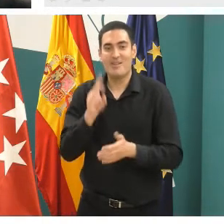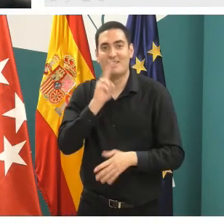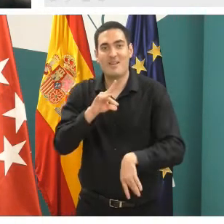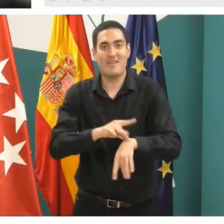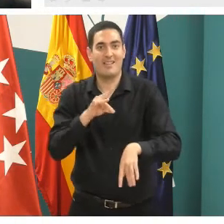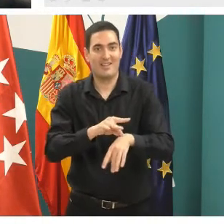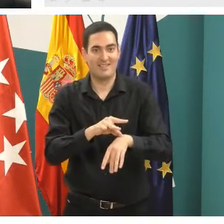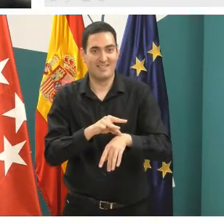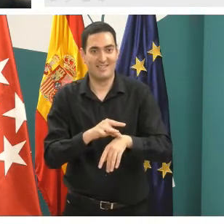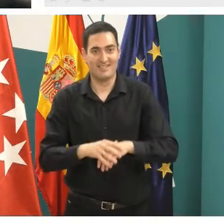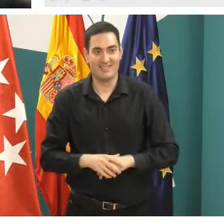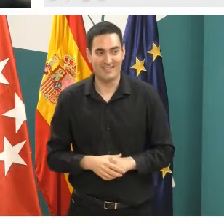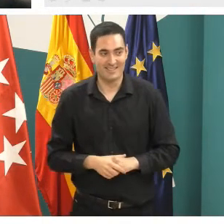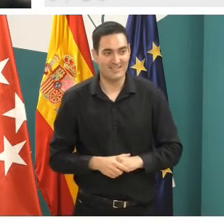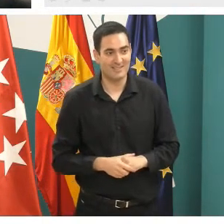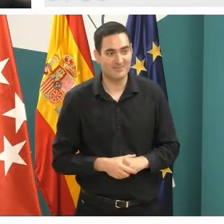médico